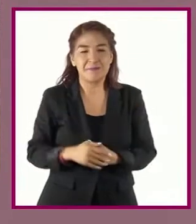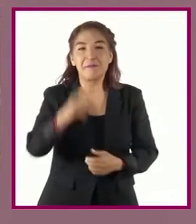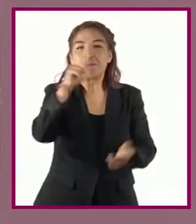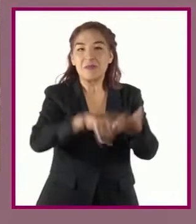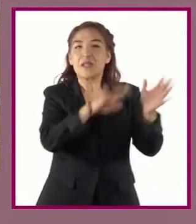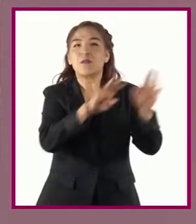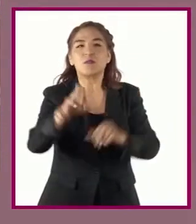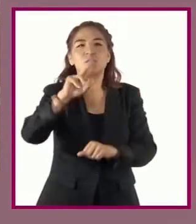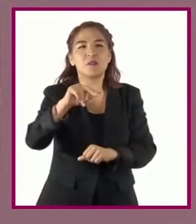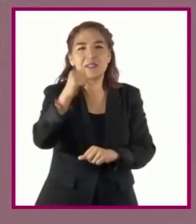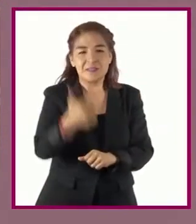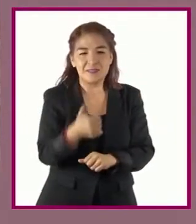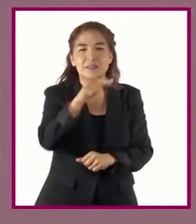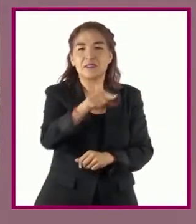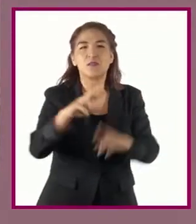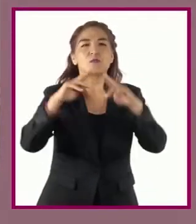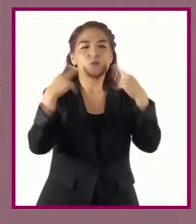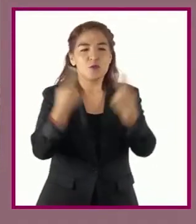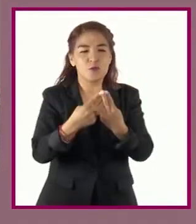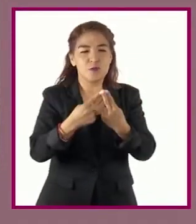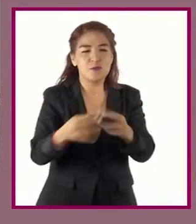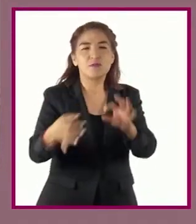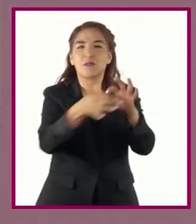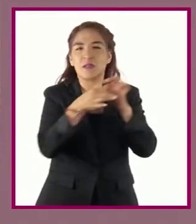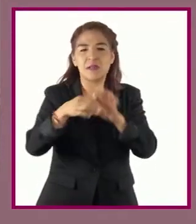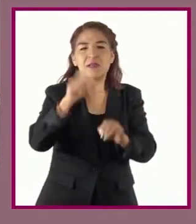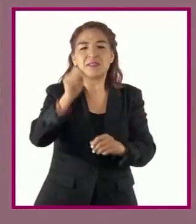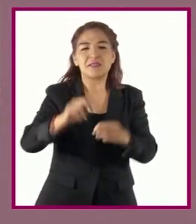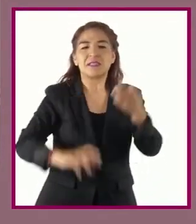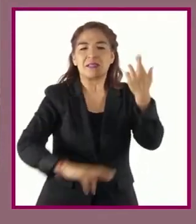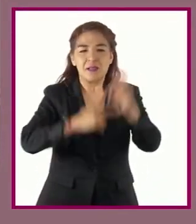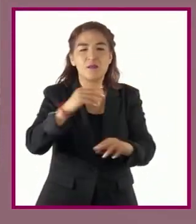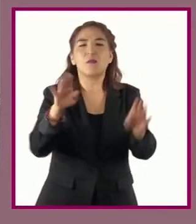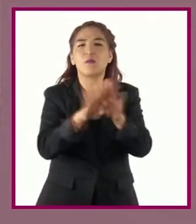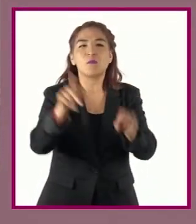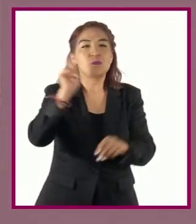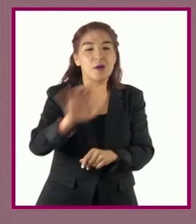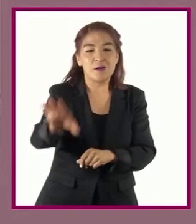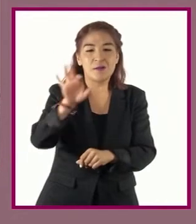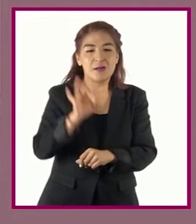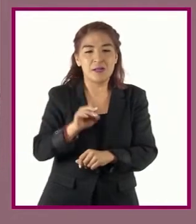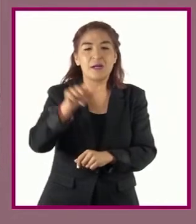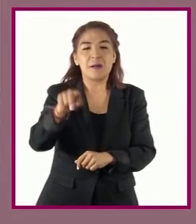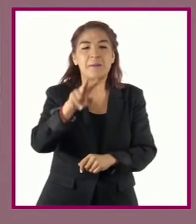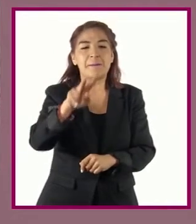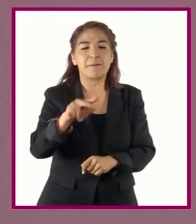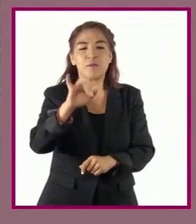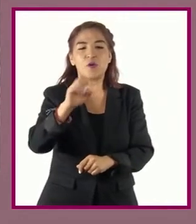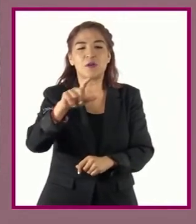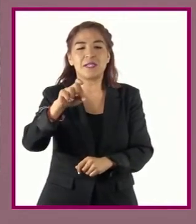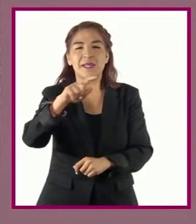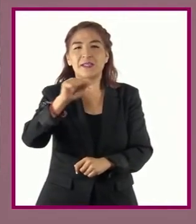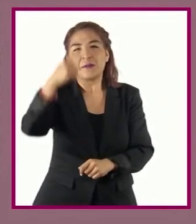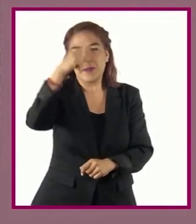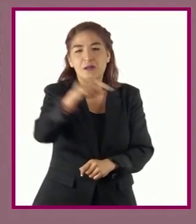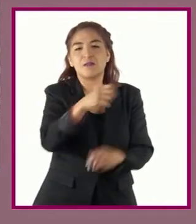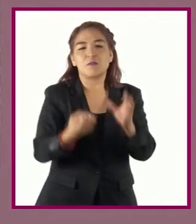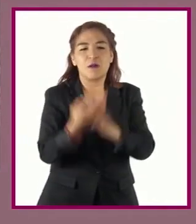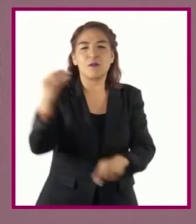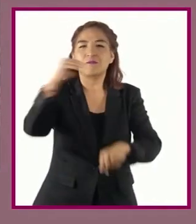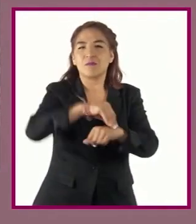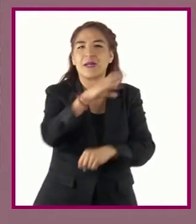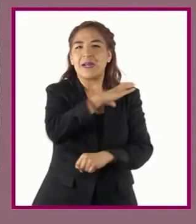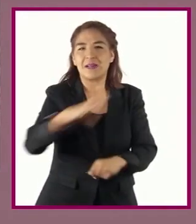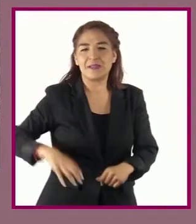1986 se crea la Unión Nicaragüense Opositora. Esta agrupación eligió a Violeta Barrios Torres, viuda de Chamorro, como candidata a la presidencia de